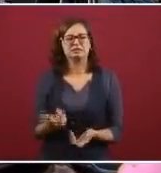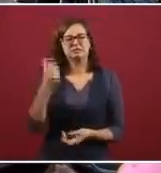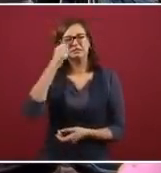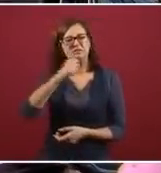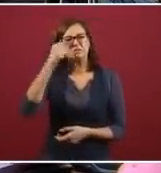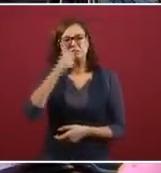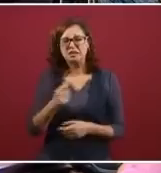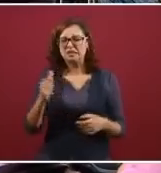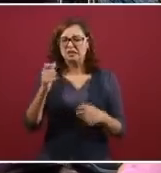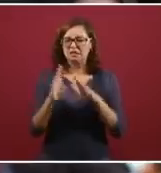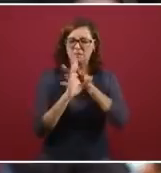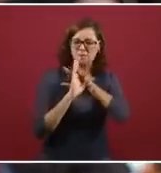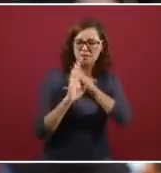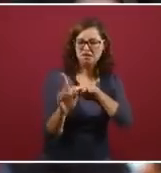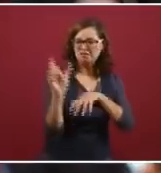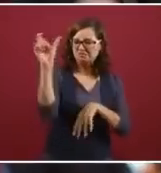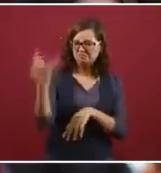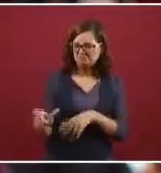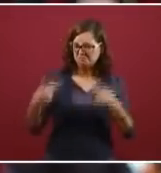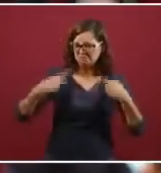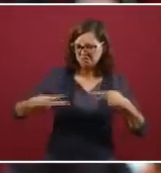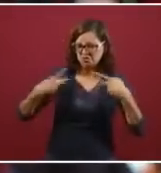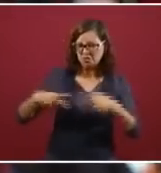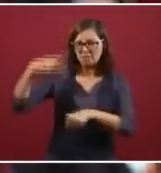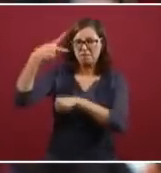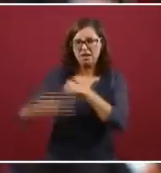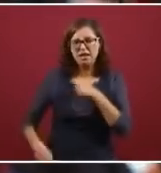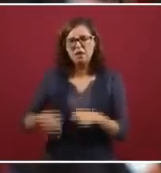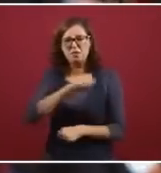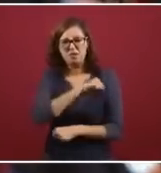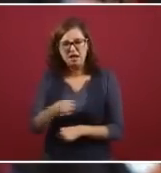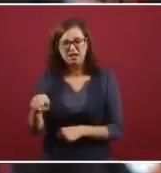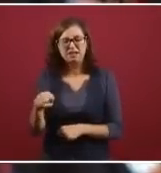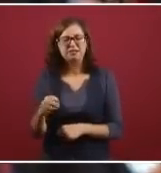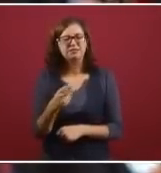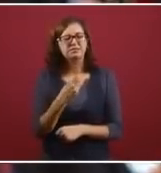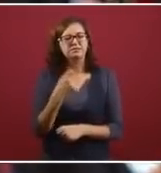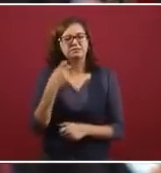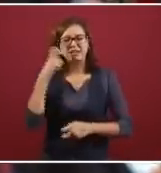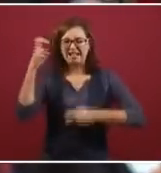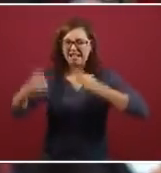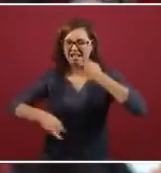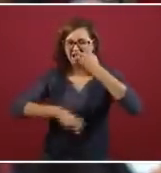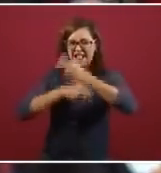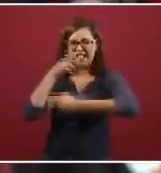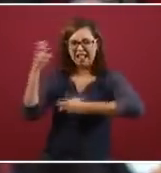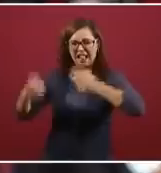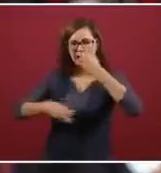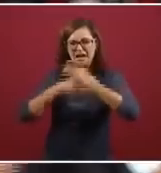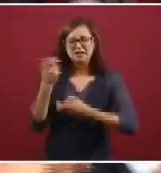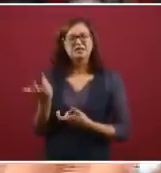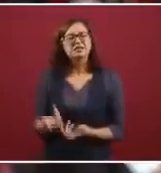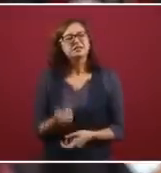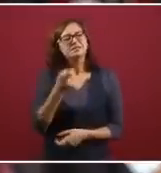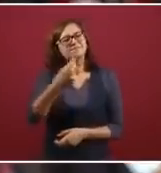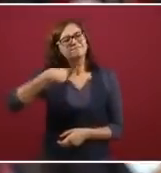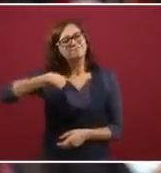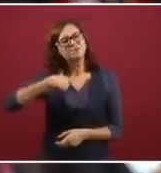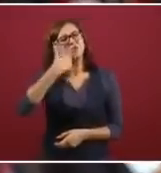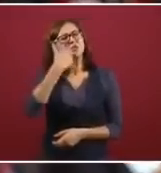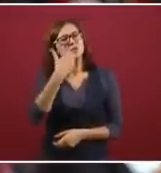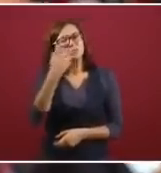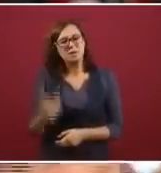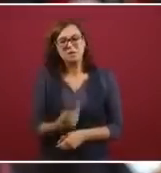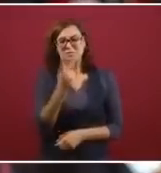del migrante como una persona peligrosa. Y en ese contexto yo quería preguntarle, en el entendido de que estoy hablando